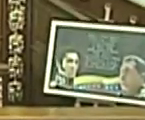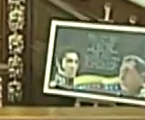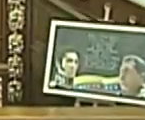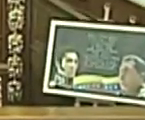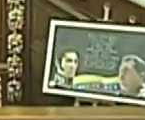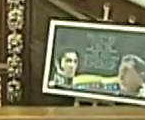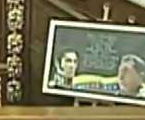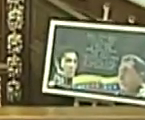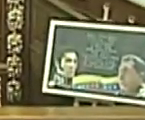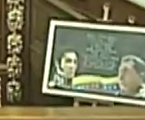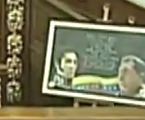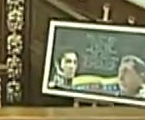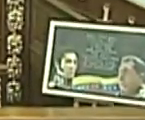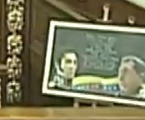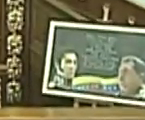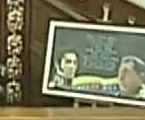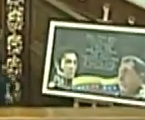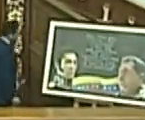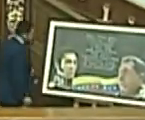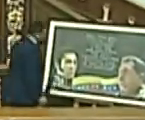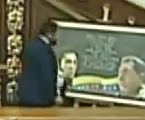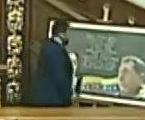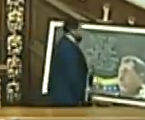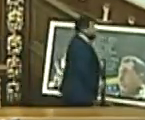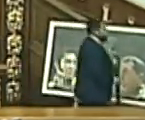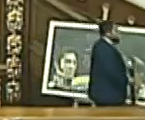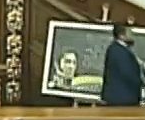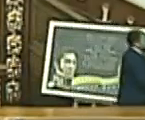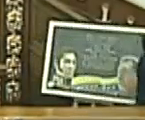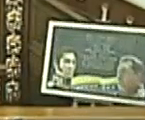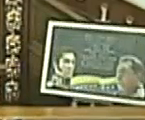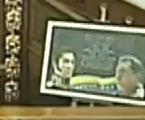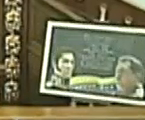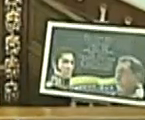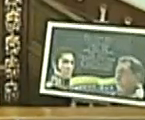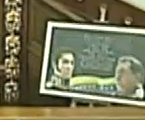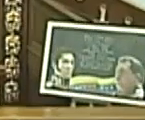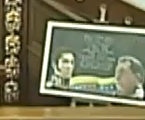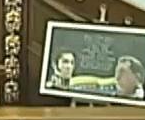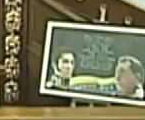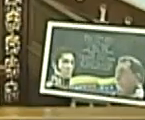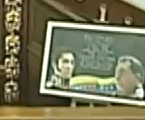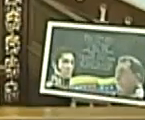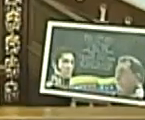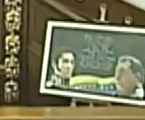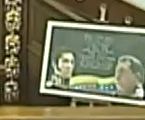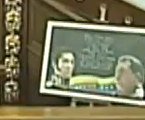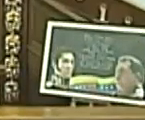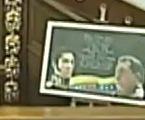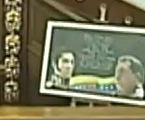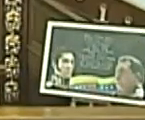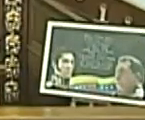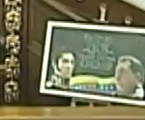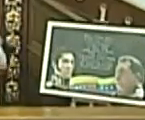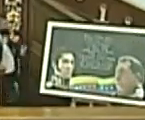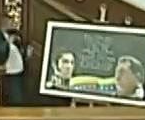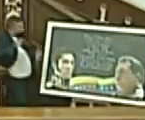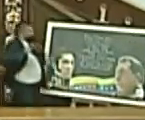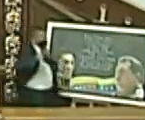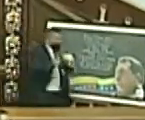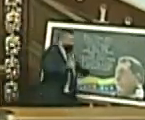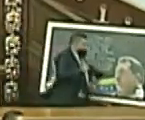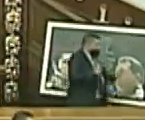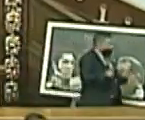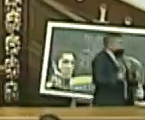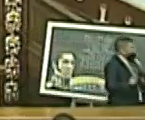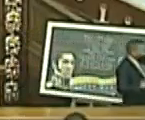donde además hay muchísimas expectativas en torno a lo que estará ocurriendo en los próximos minutos, lo que será, lo que se va a